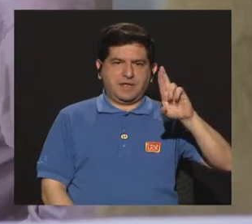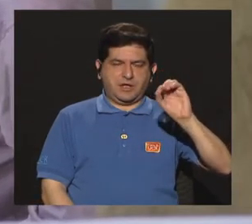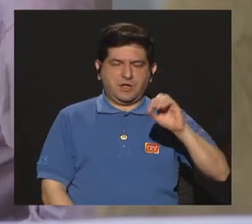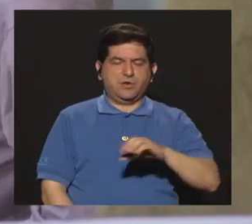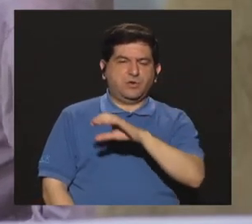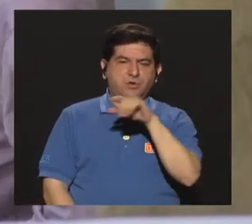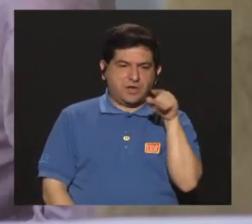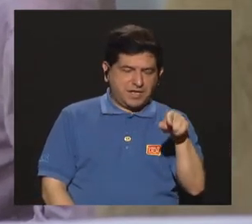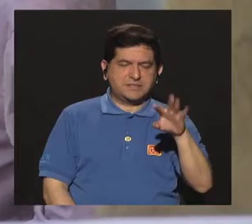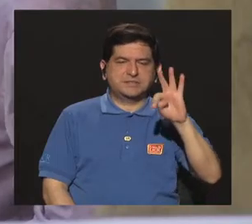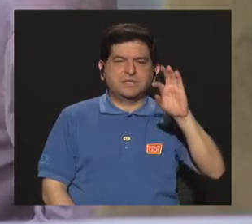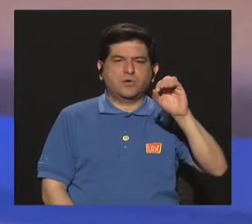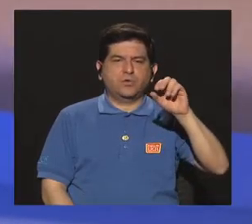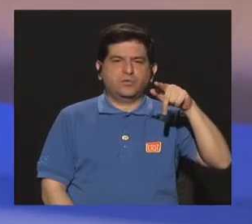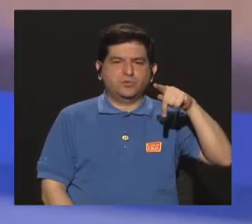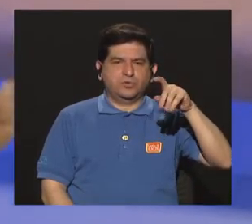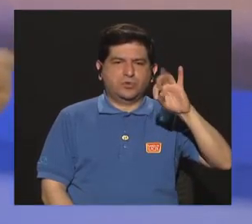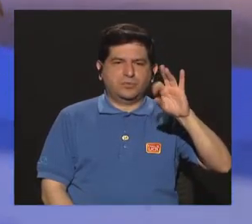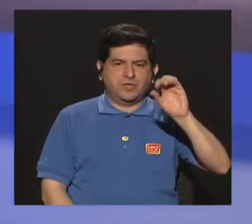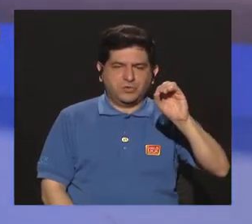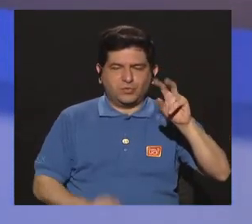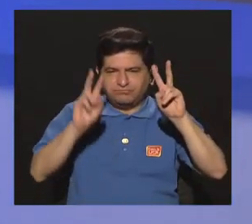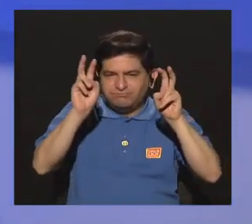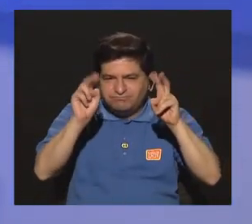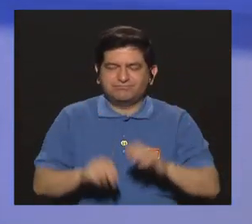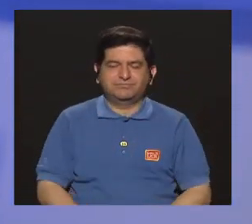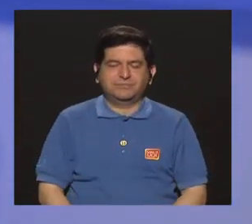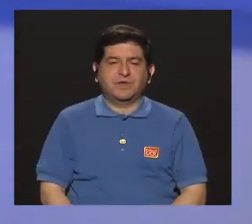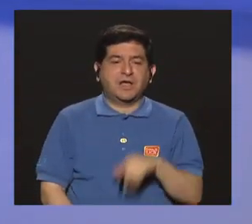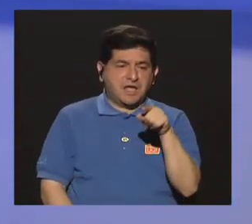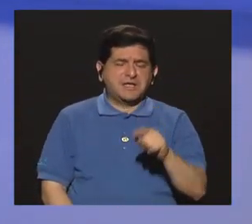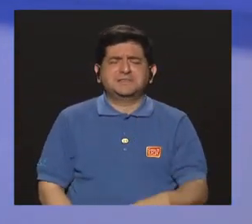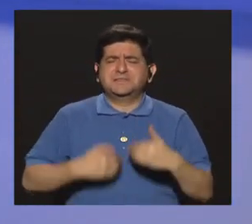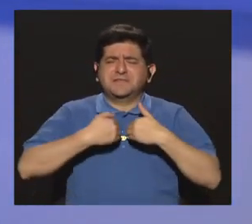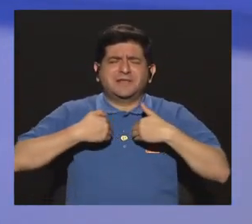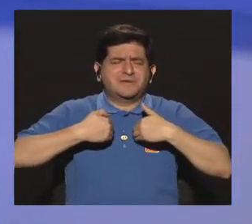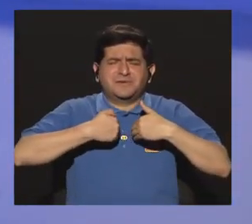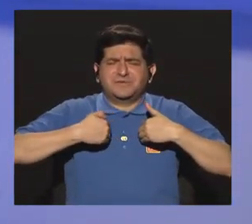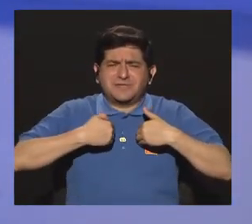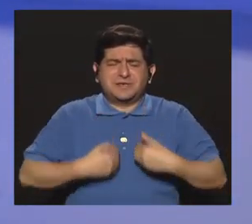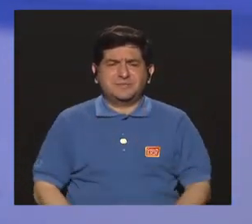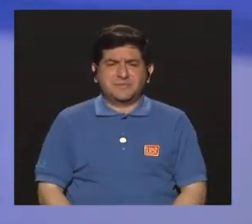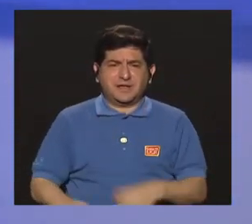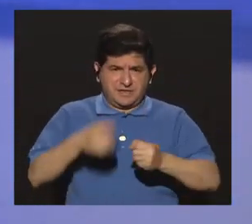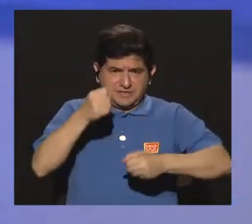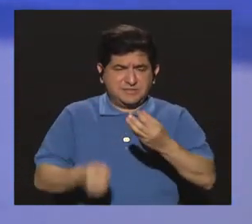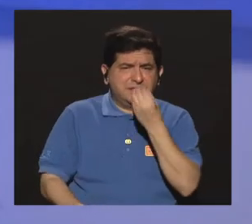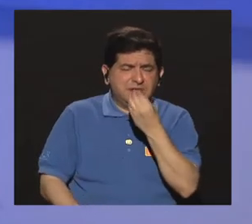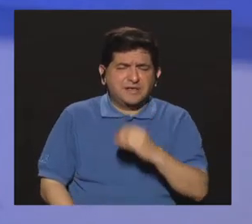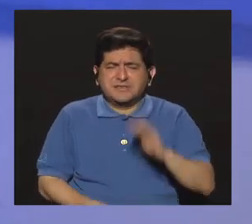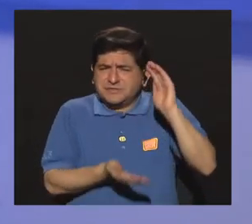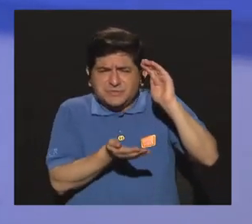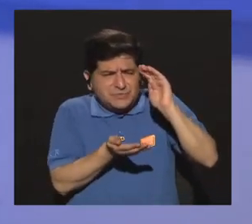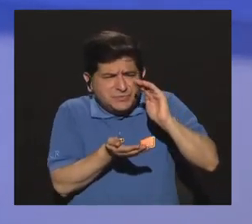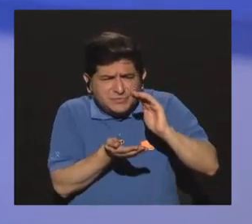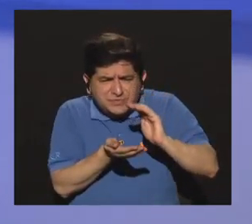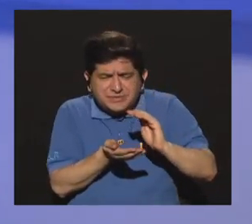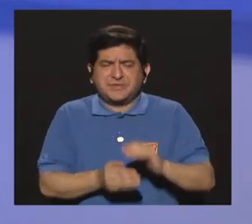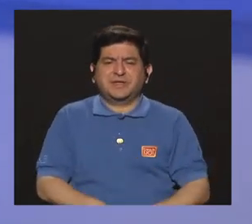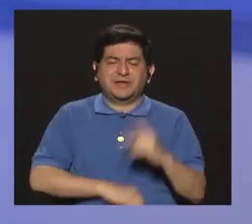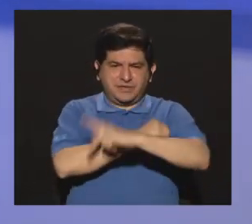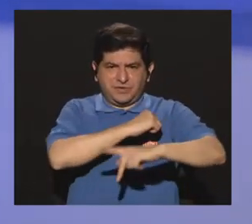que son los mamíferos más pequeñas del país nosotros contamos con un alto porcentaje de los mamíferos del país sin embargo nos faltan muchos cetáceos